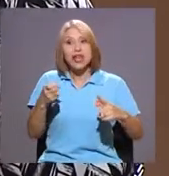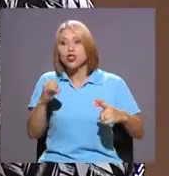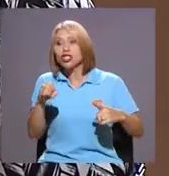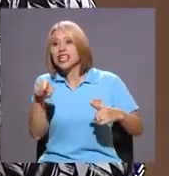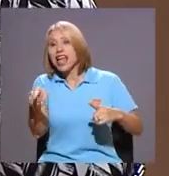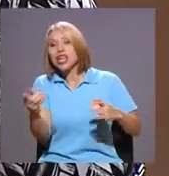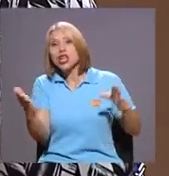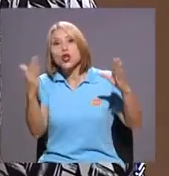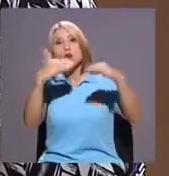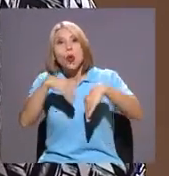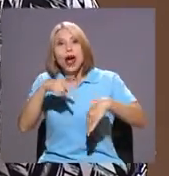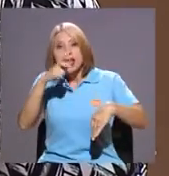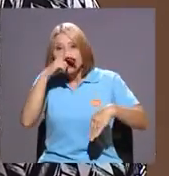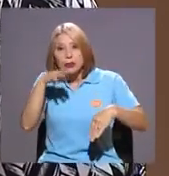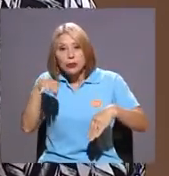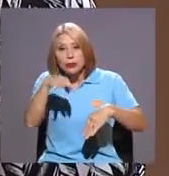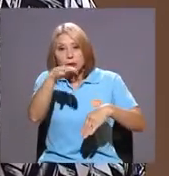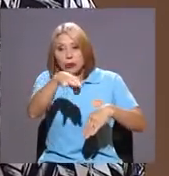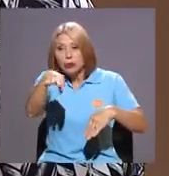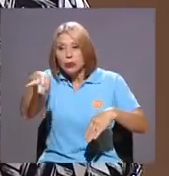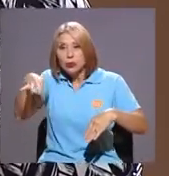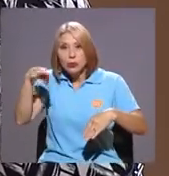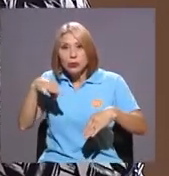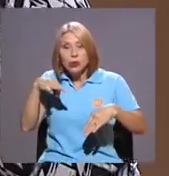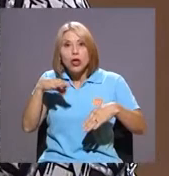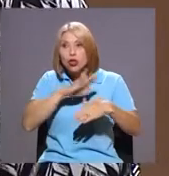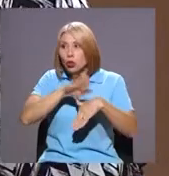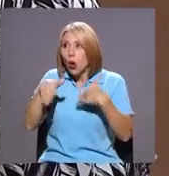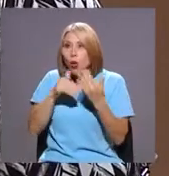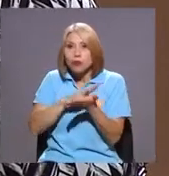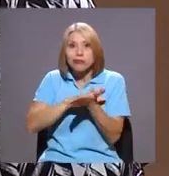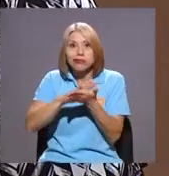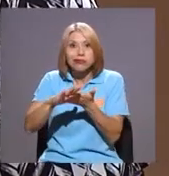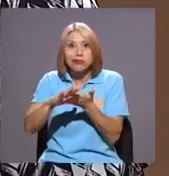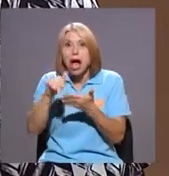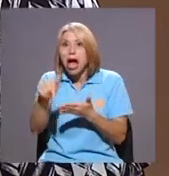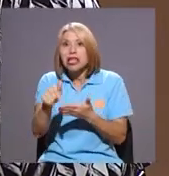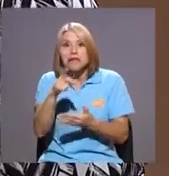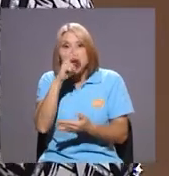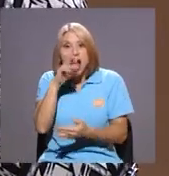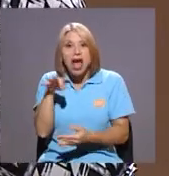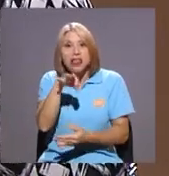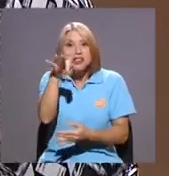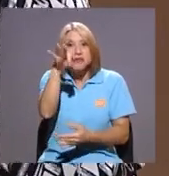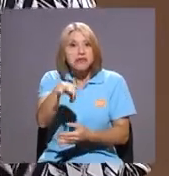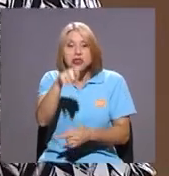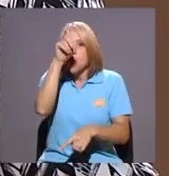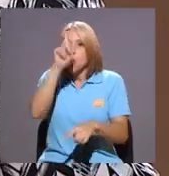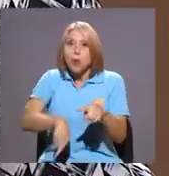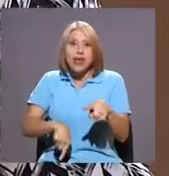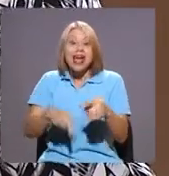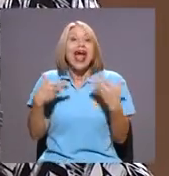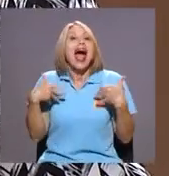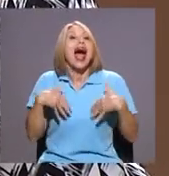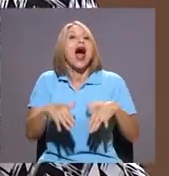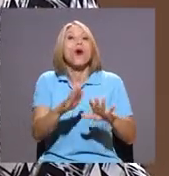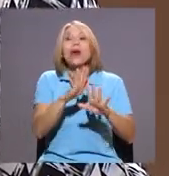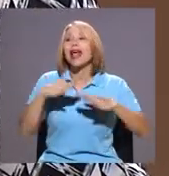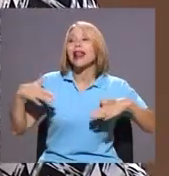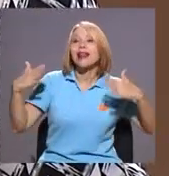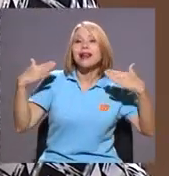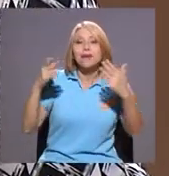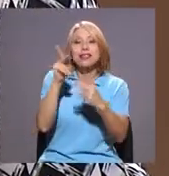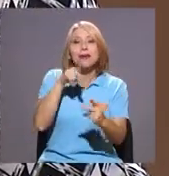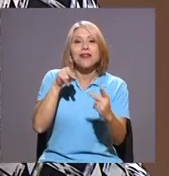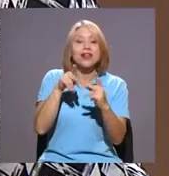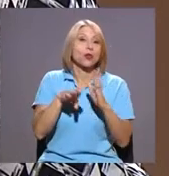la casa, y en las casas y los barrios están libres de criaderos, el Aedes aegypti no puede estar, aunque su clima sea perfecto. Por ejemplo, si